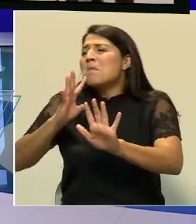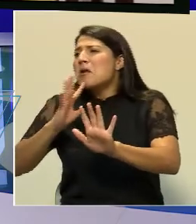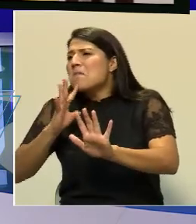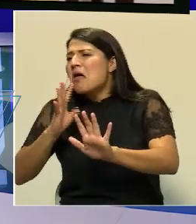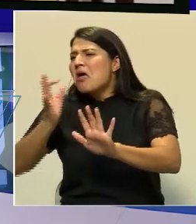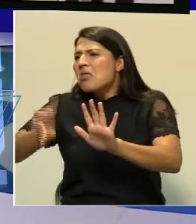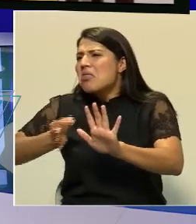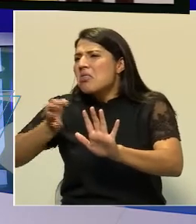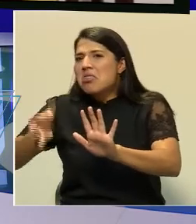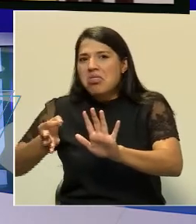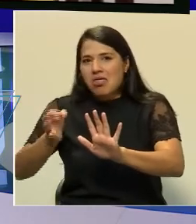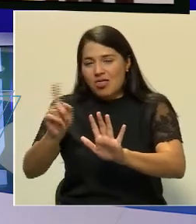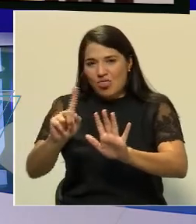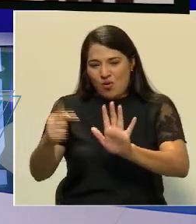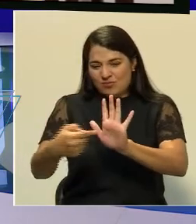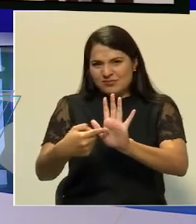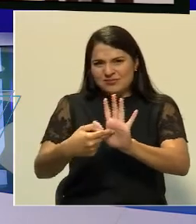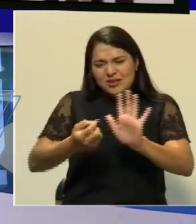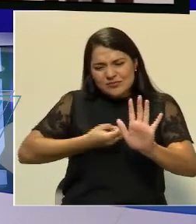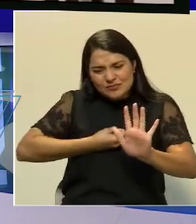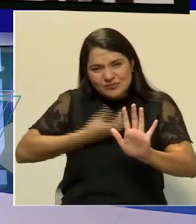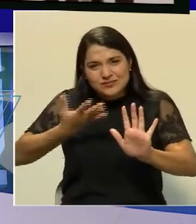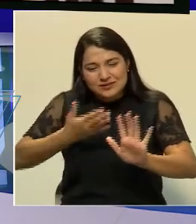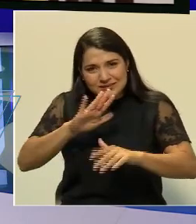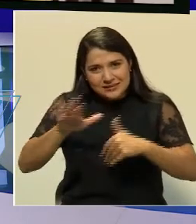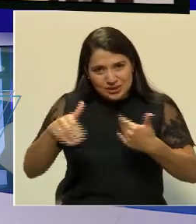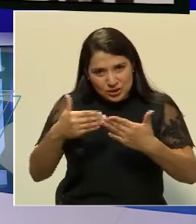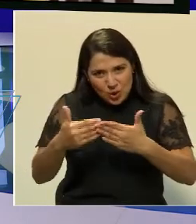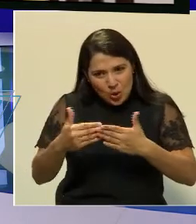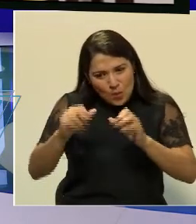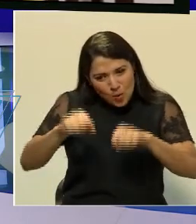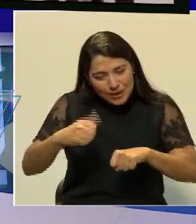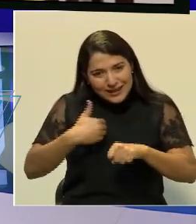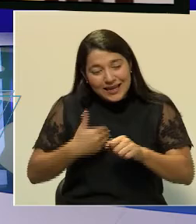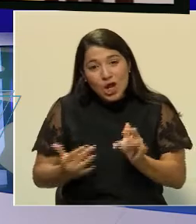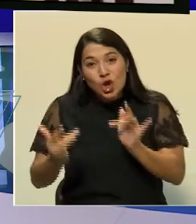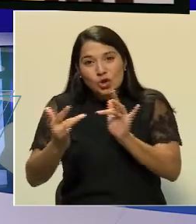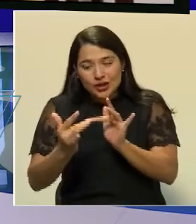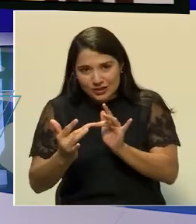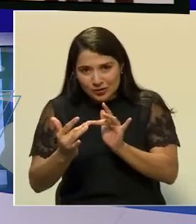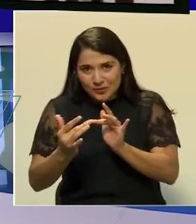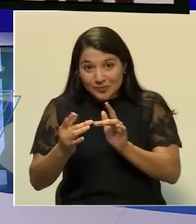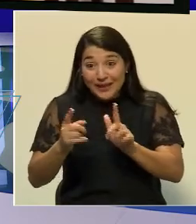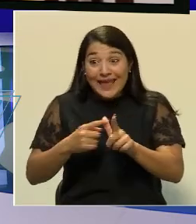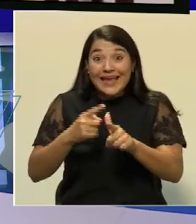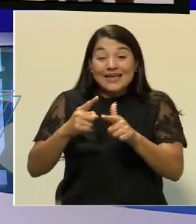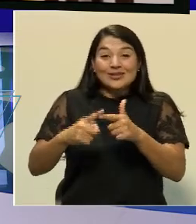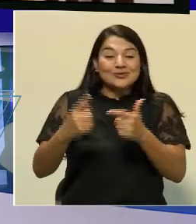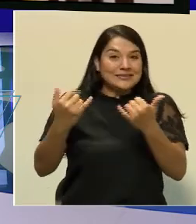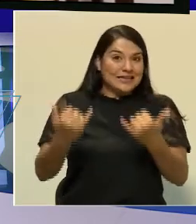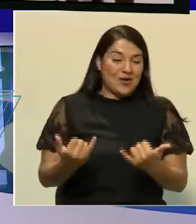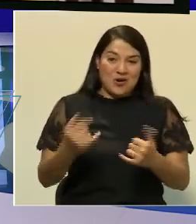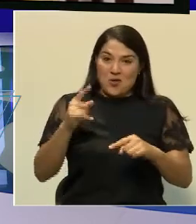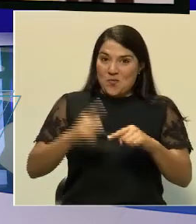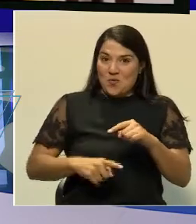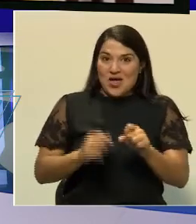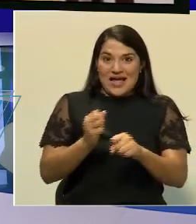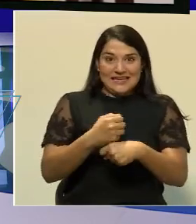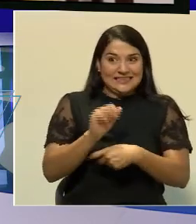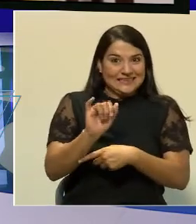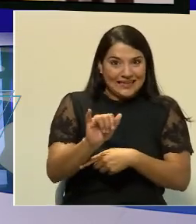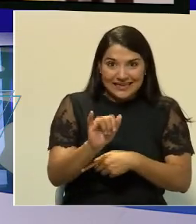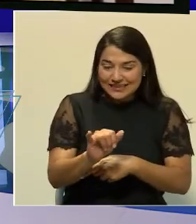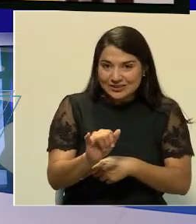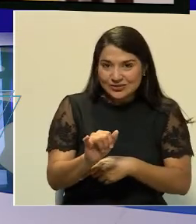forma principal, su medio para expresar todas estas cosas y estar más cerca de las personas. El hecho de ahora tener que agregar